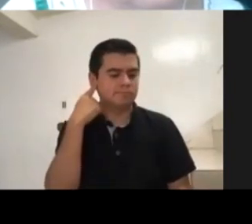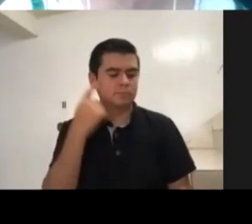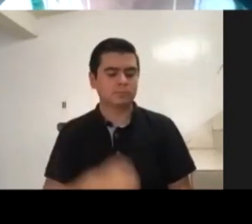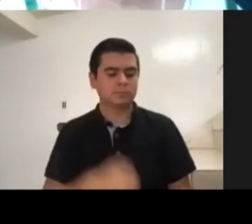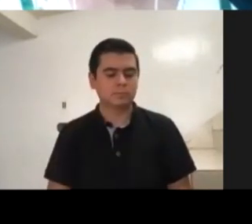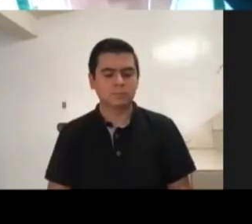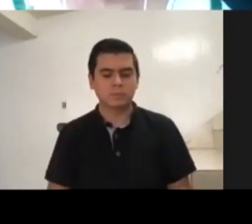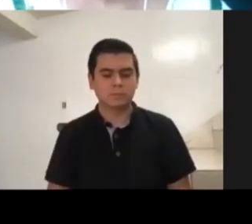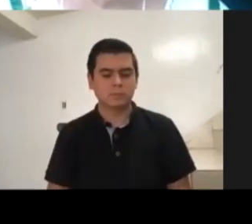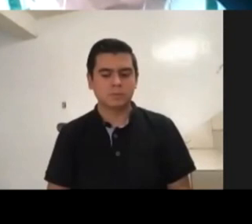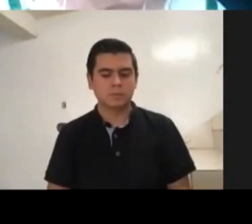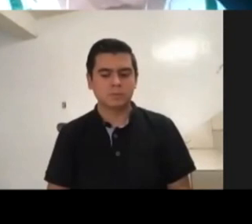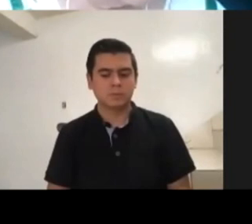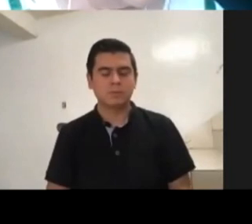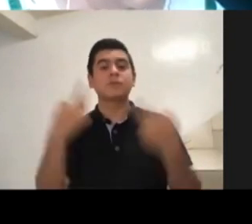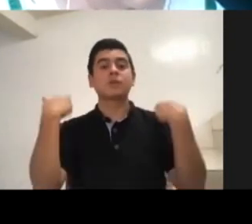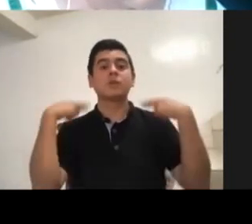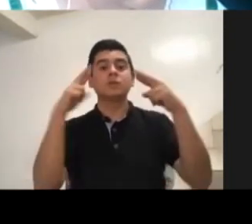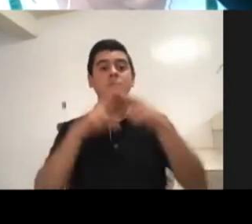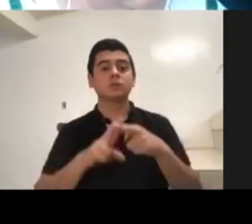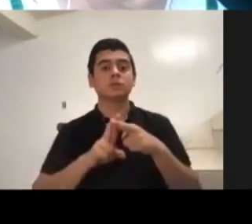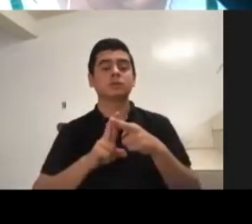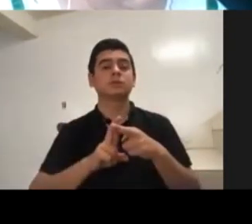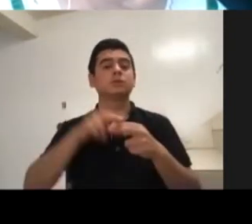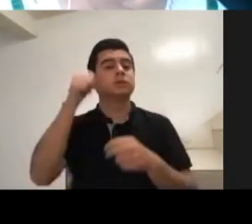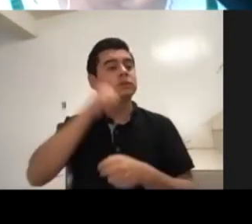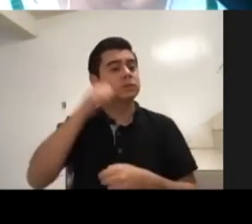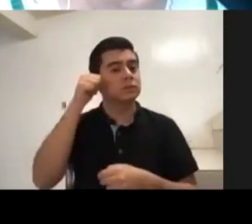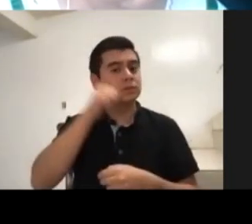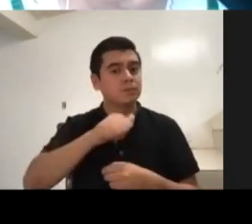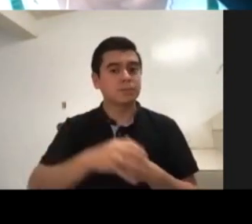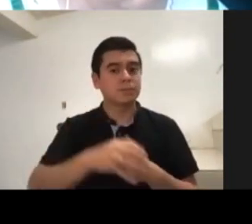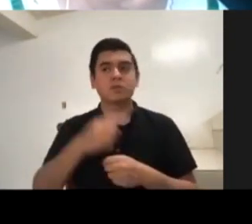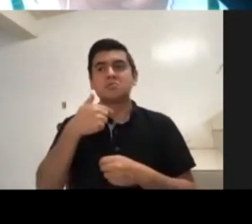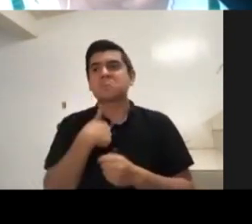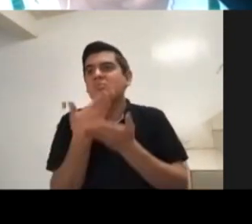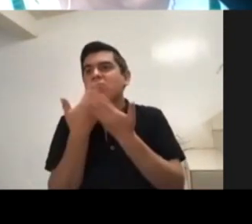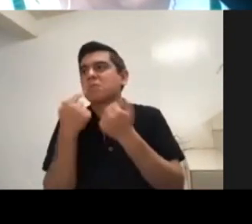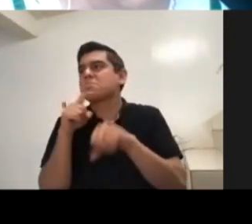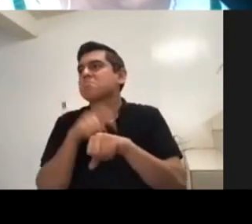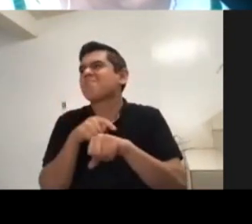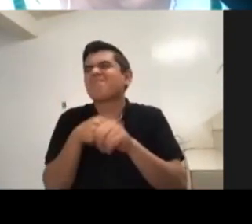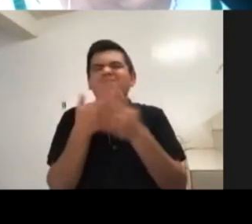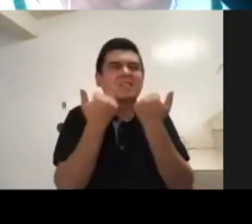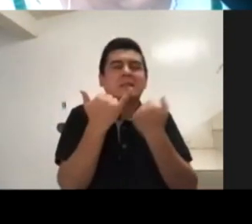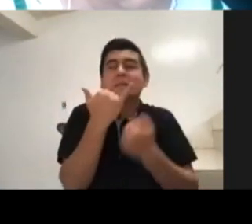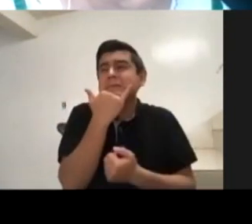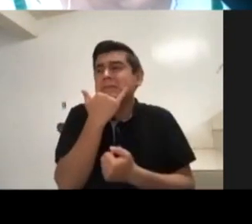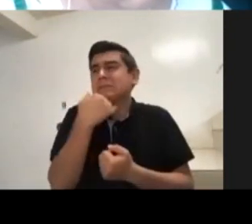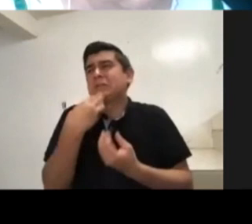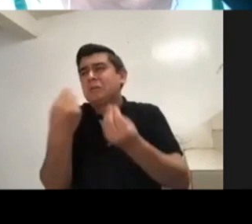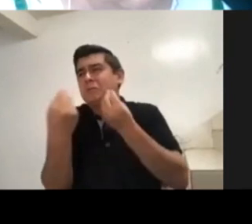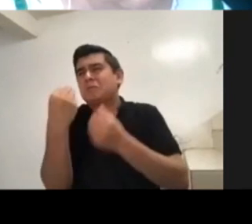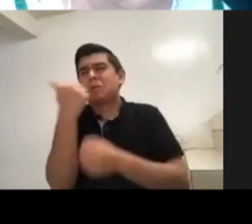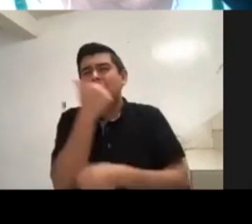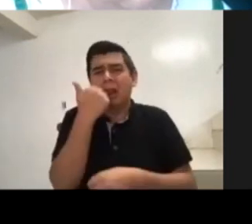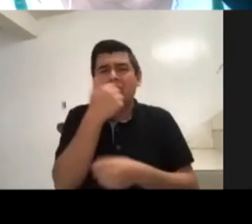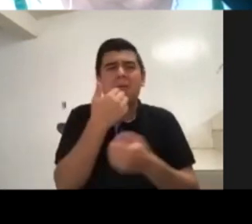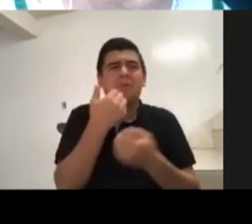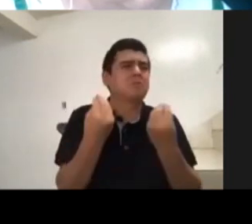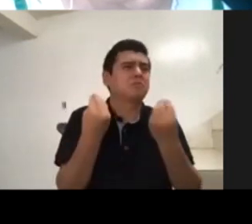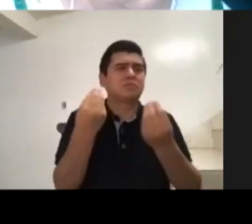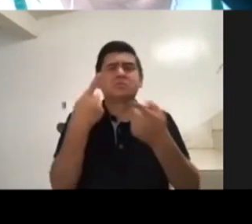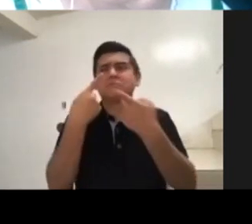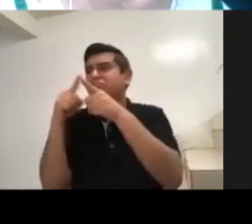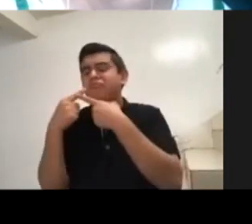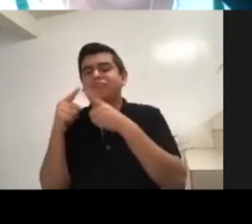Los docentes lo primero que nos dicen es no tengo tiempo, no puedo atender a tantos alumnos y menos tan diversos y